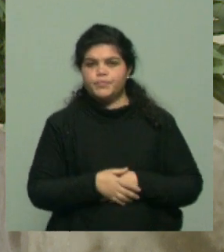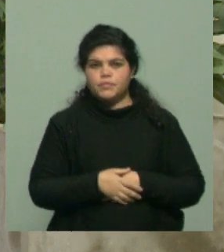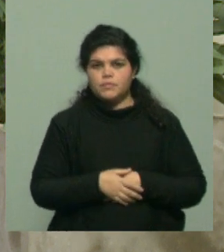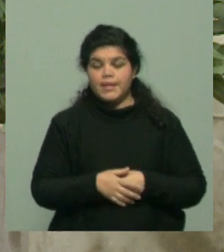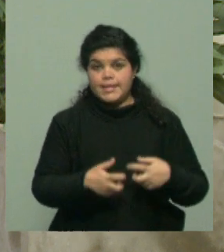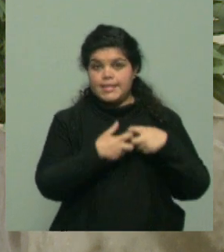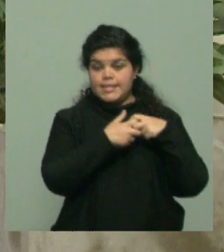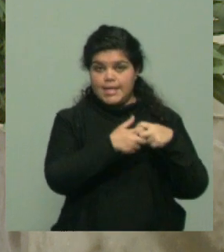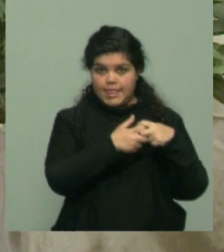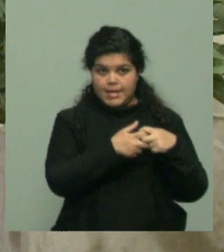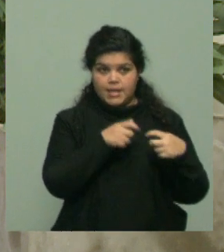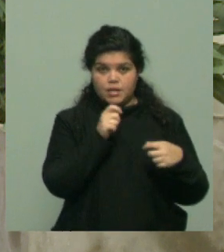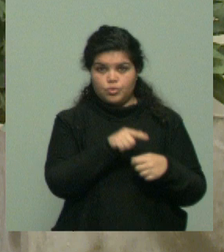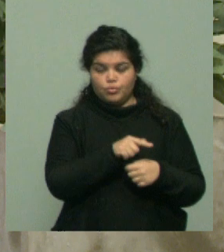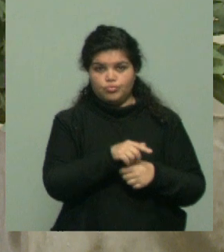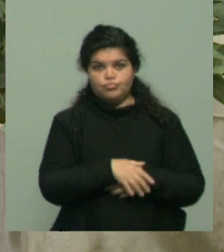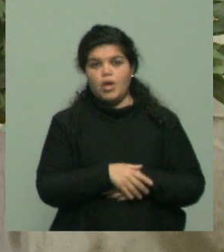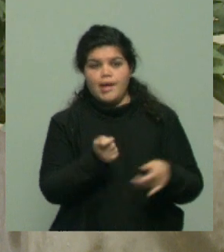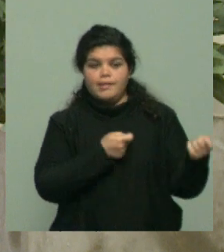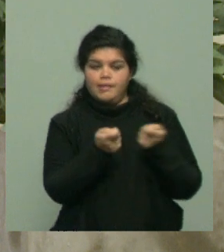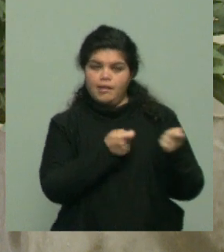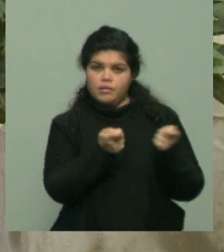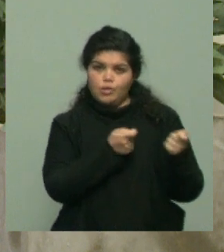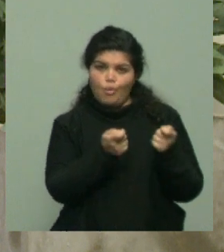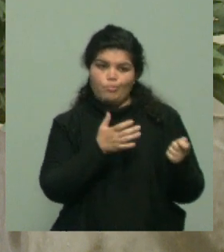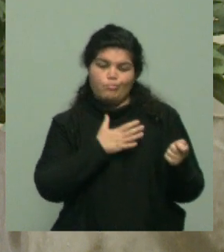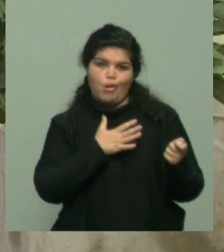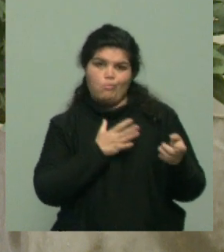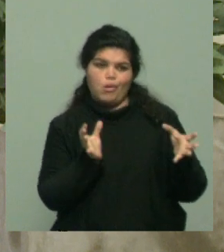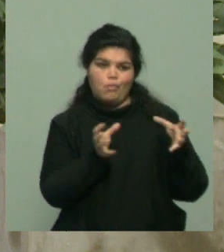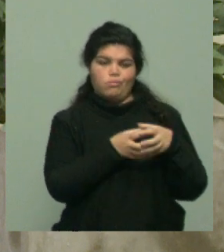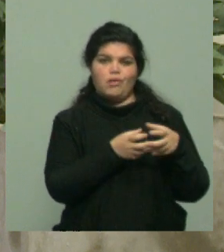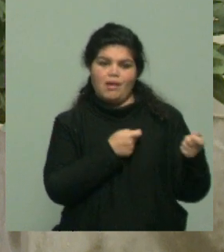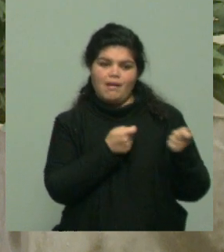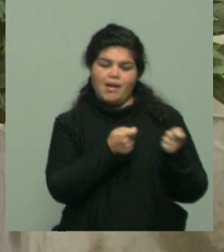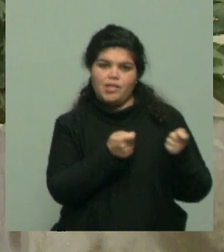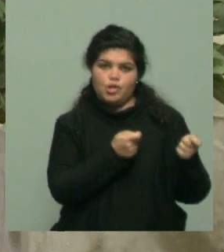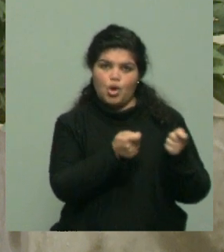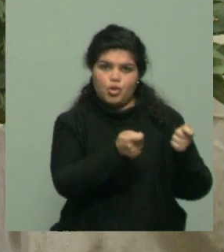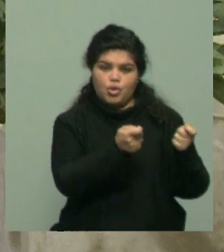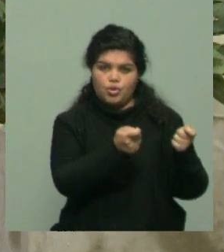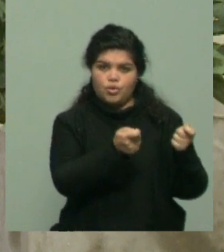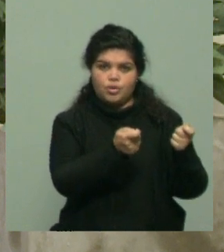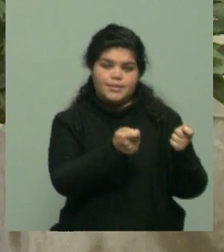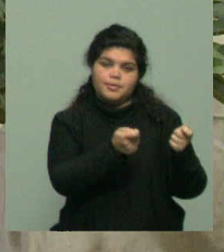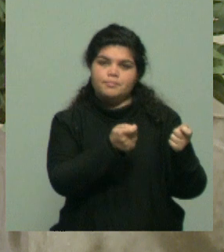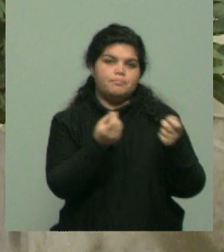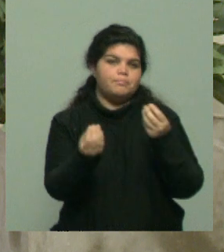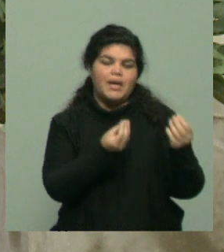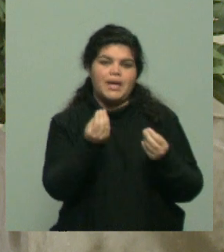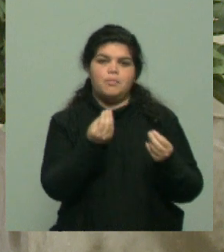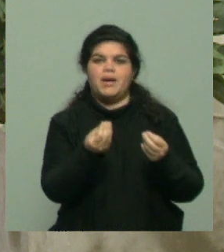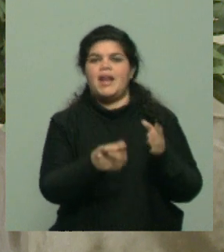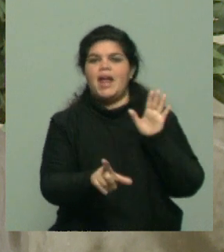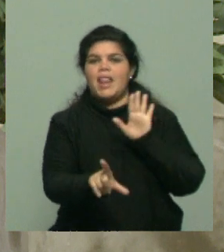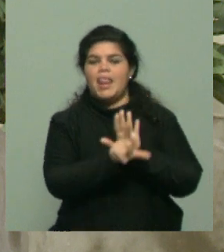claramente hicieron sus gestiones, ¿no?, como para reducir el temario de la reforma laboral, porque